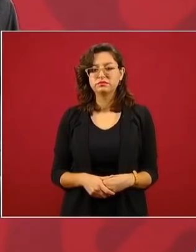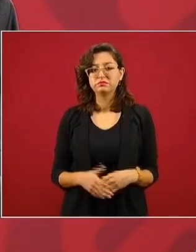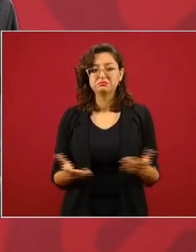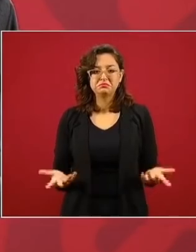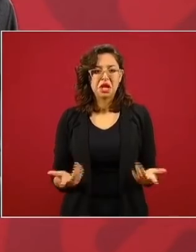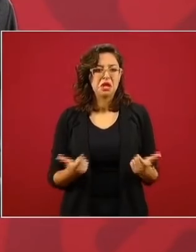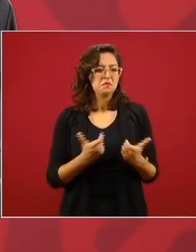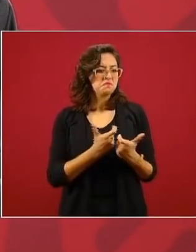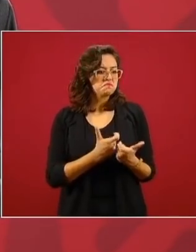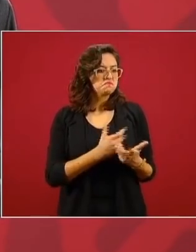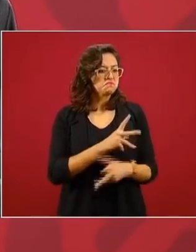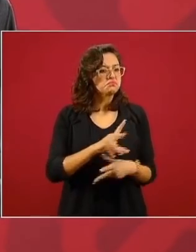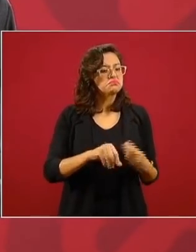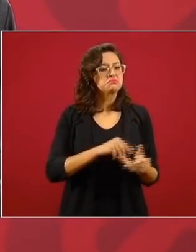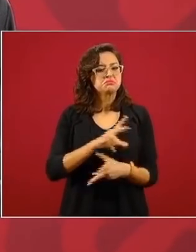recursos,